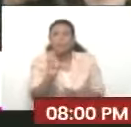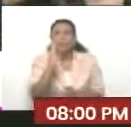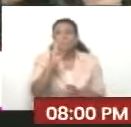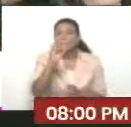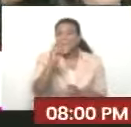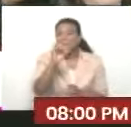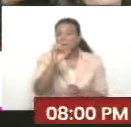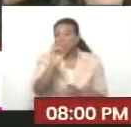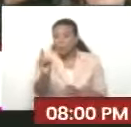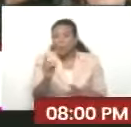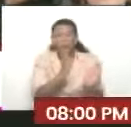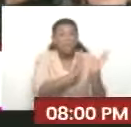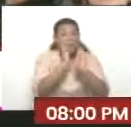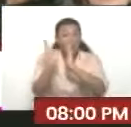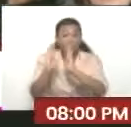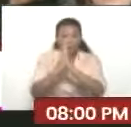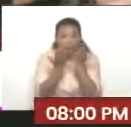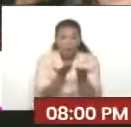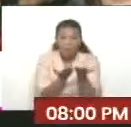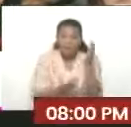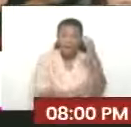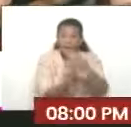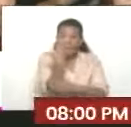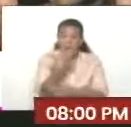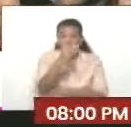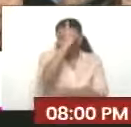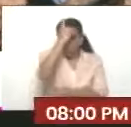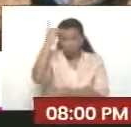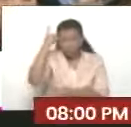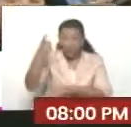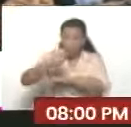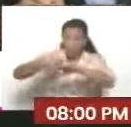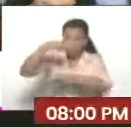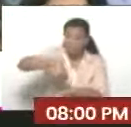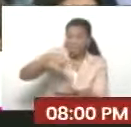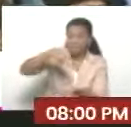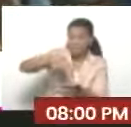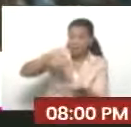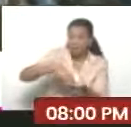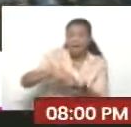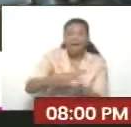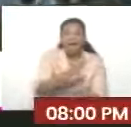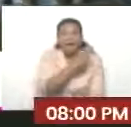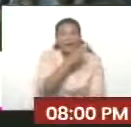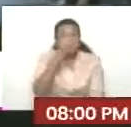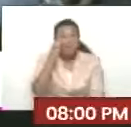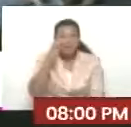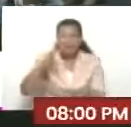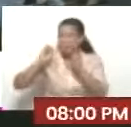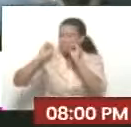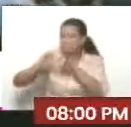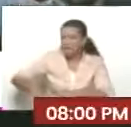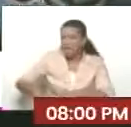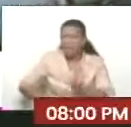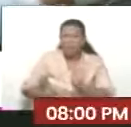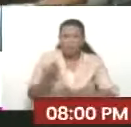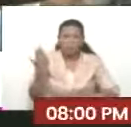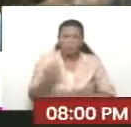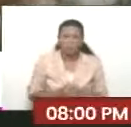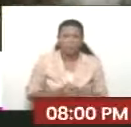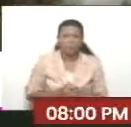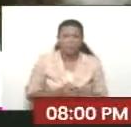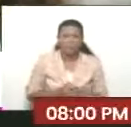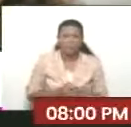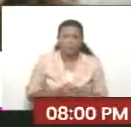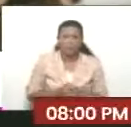una biblioteca que creó Diosdado Cabello cuando era gobernador. Capriles Radonsky la abandonó, estaba en el olvido, cerrada, la tenían